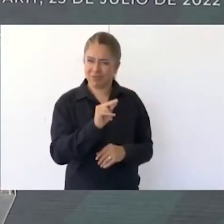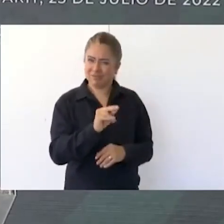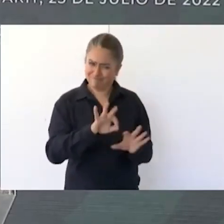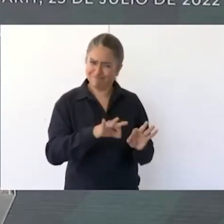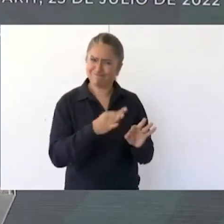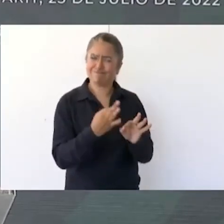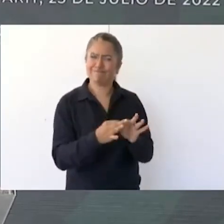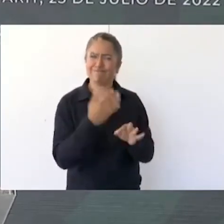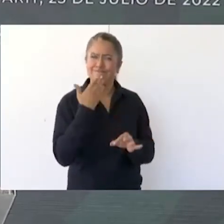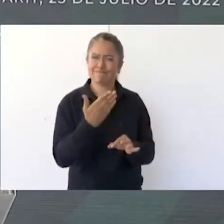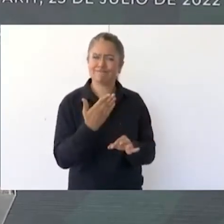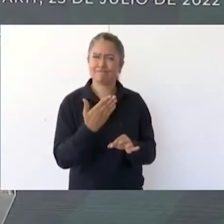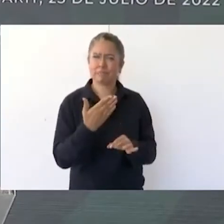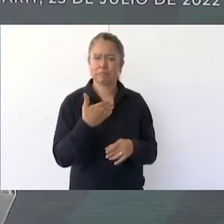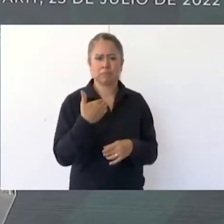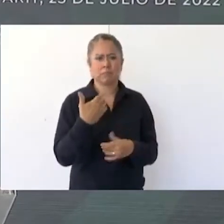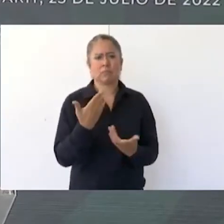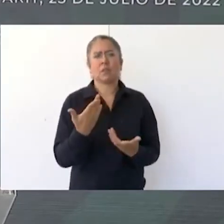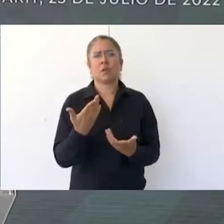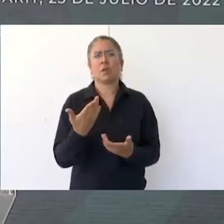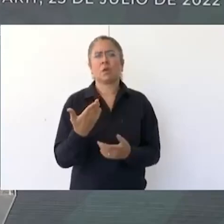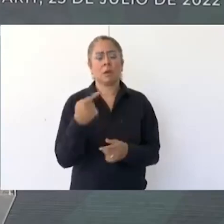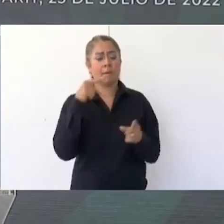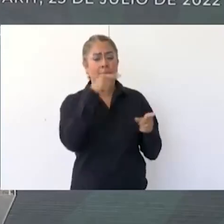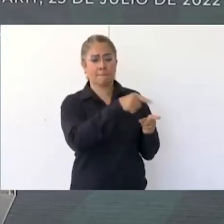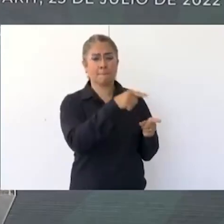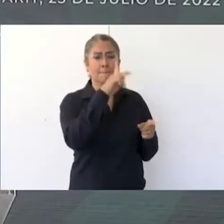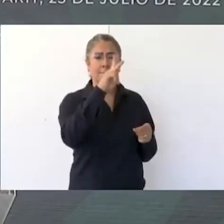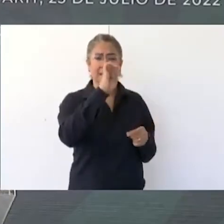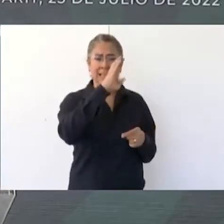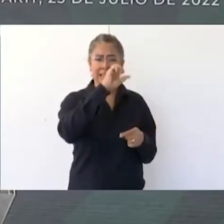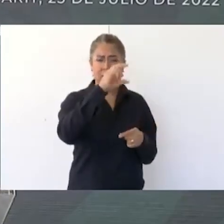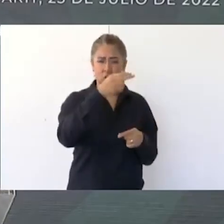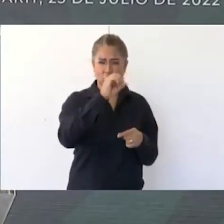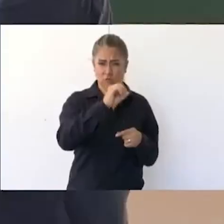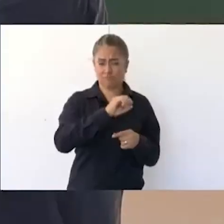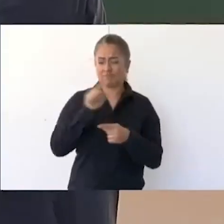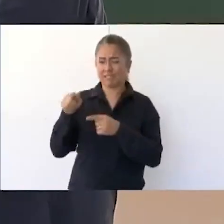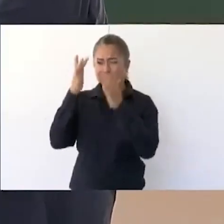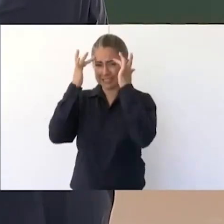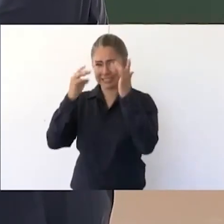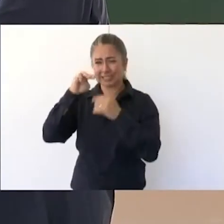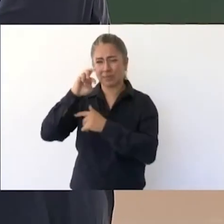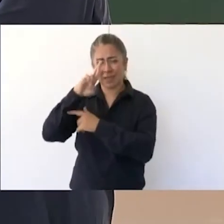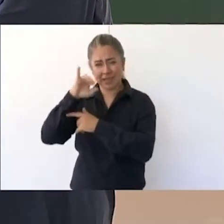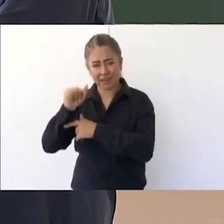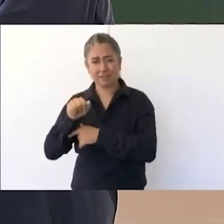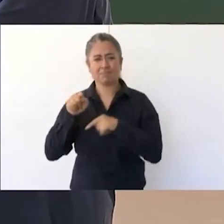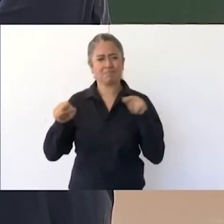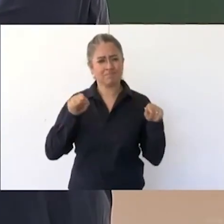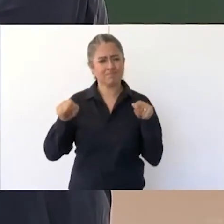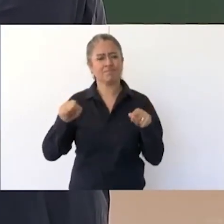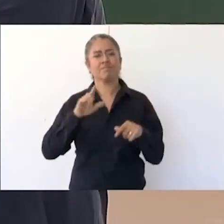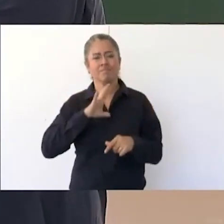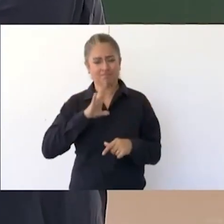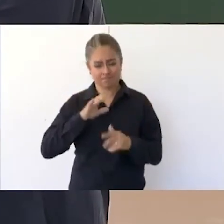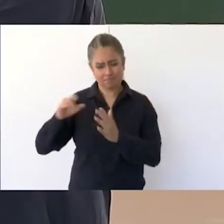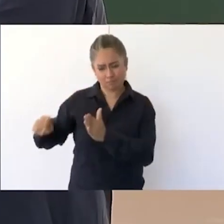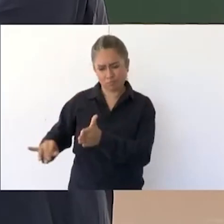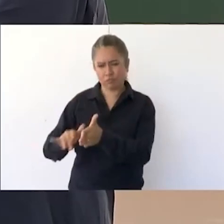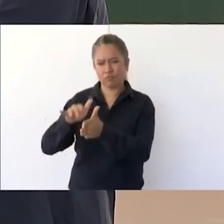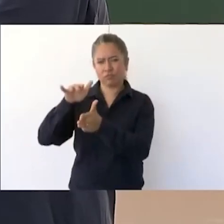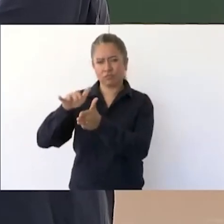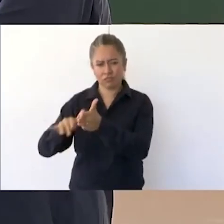el distrito de riego, repito, de Picacho y de la presa de Santa María, que ahí, además